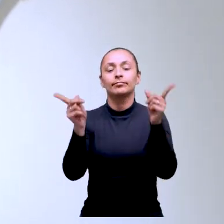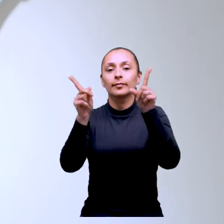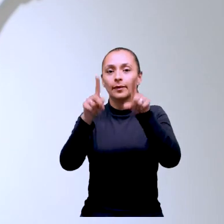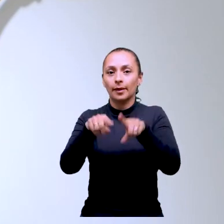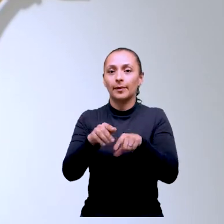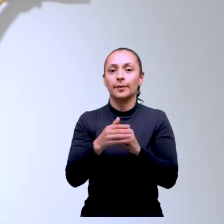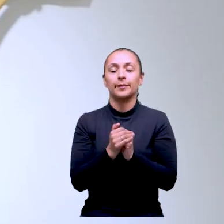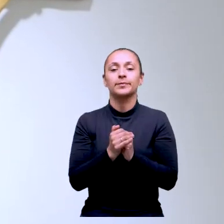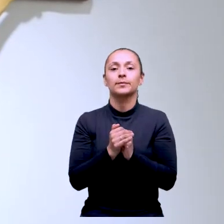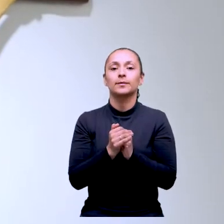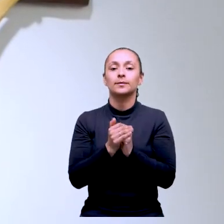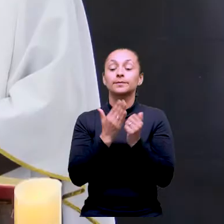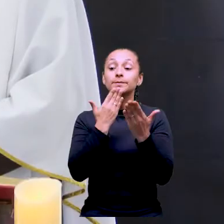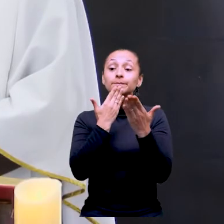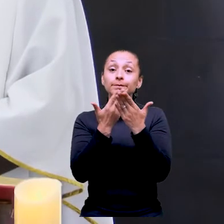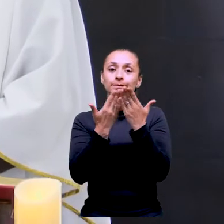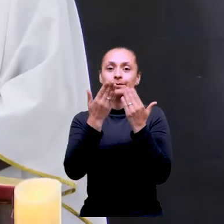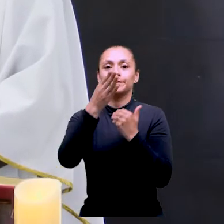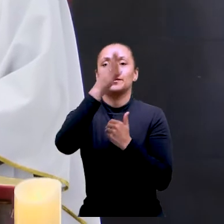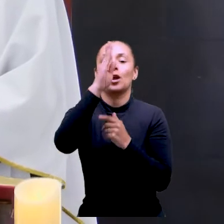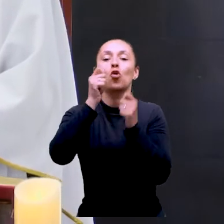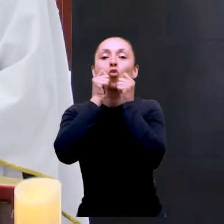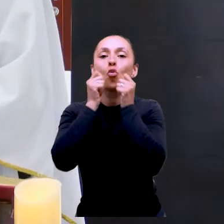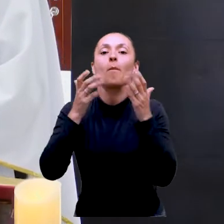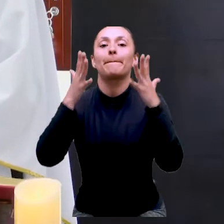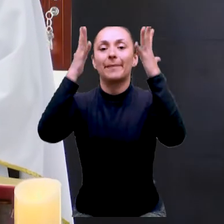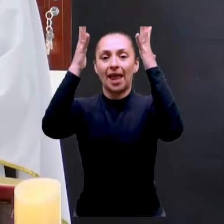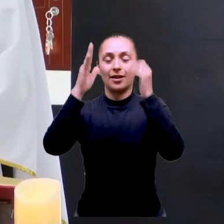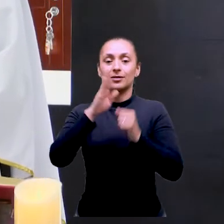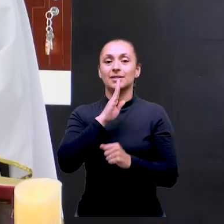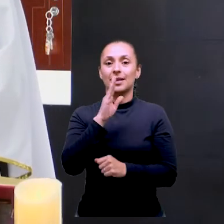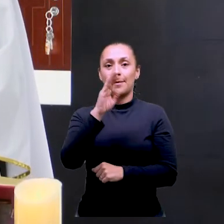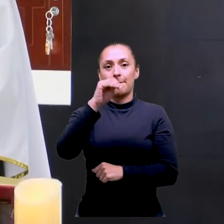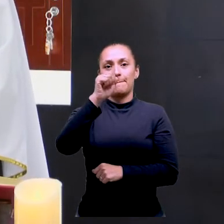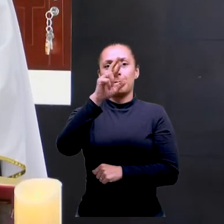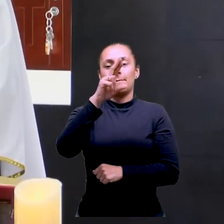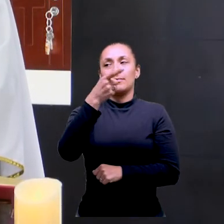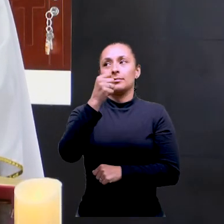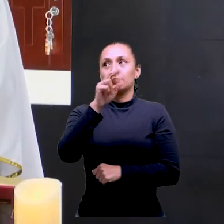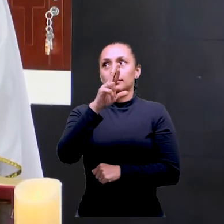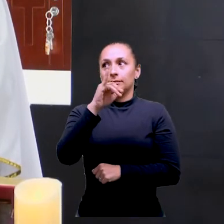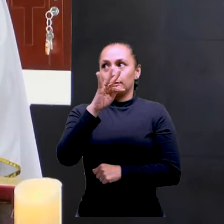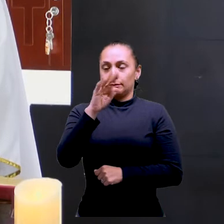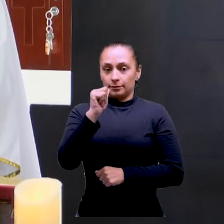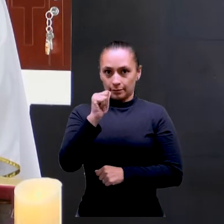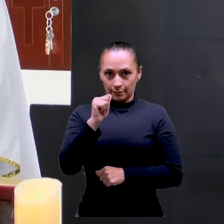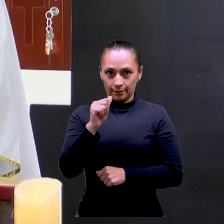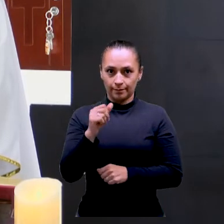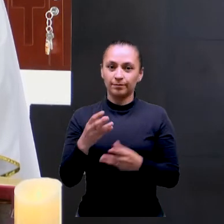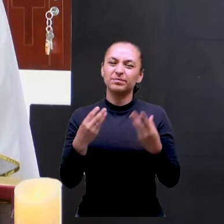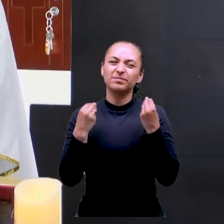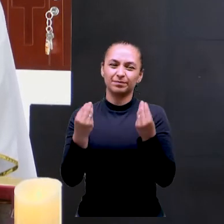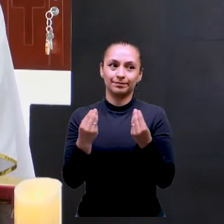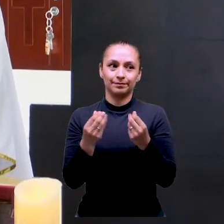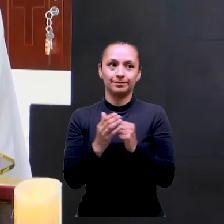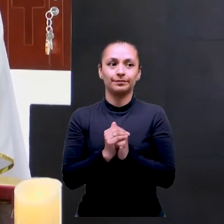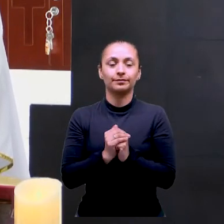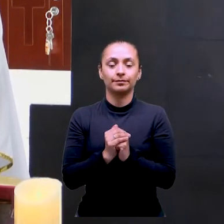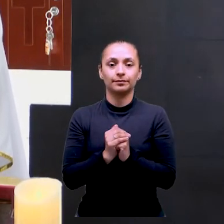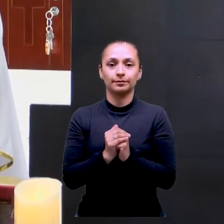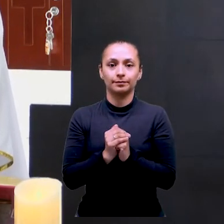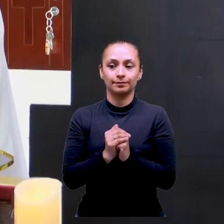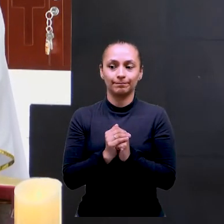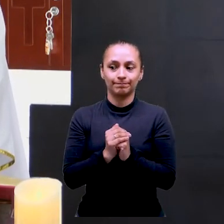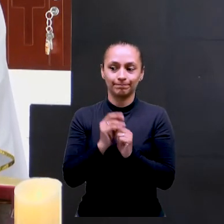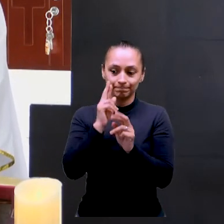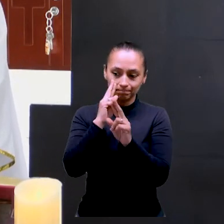también le damos gracias a dios por el cumpleaños de margaritas rojas para qué